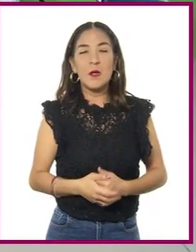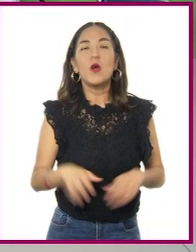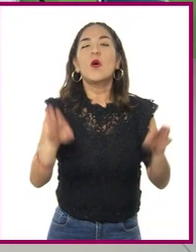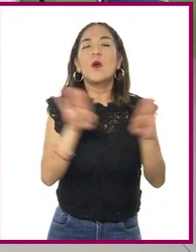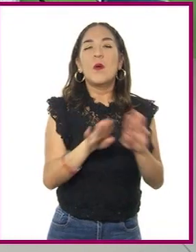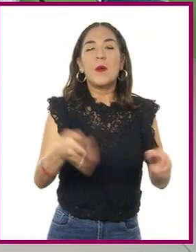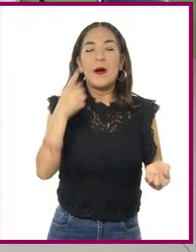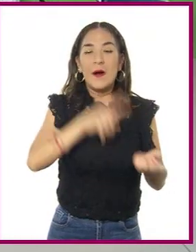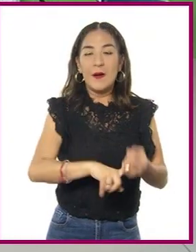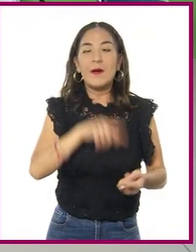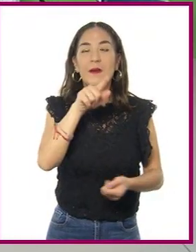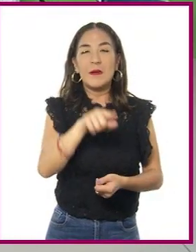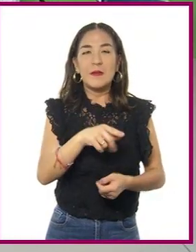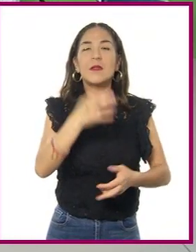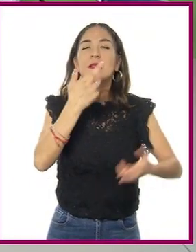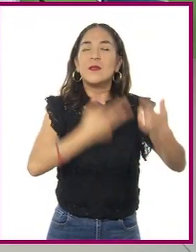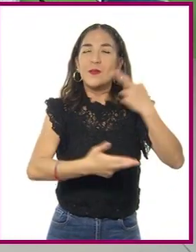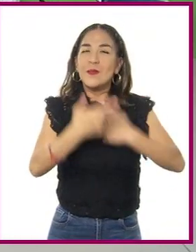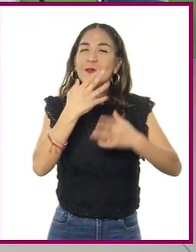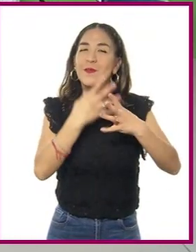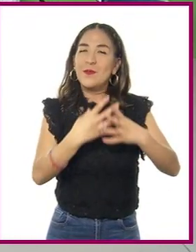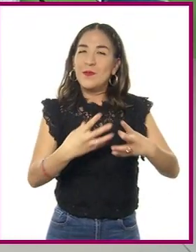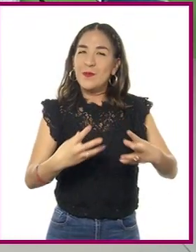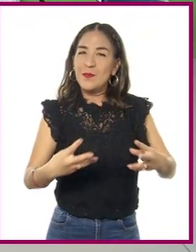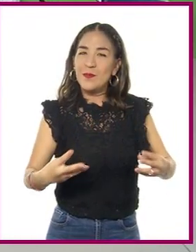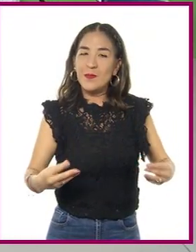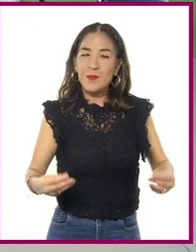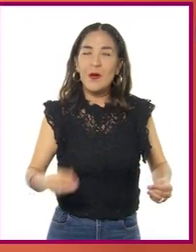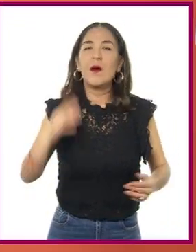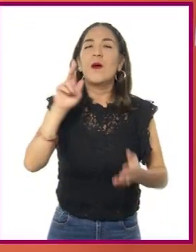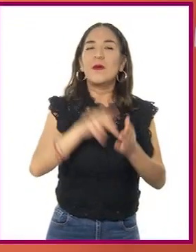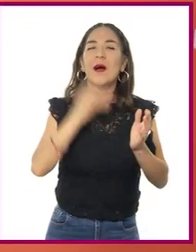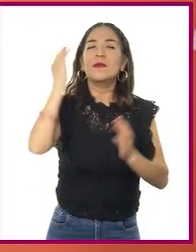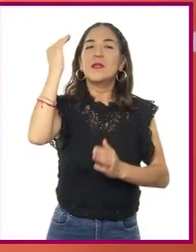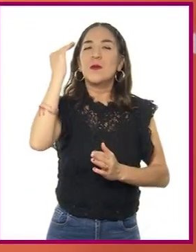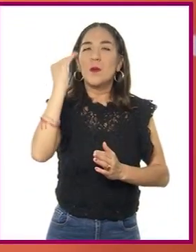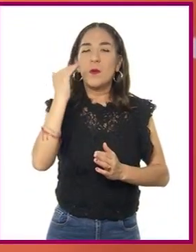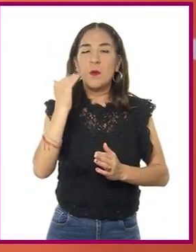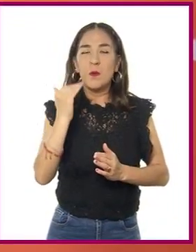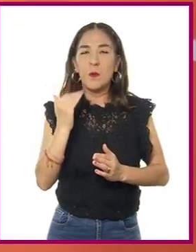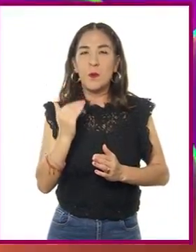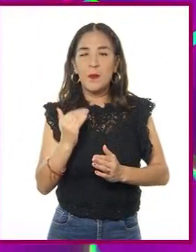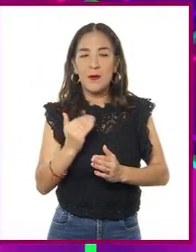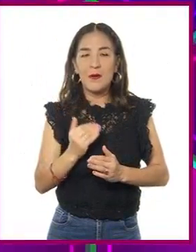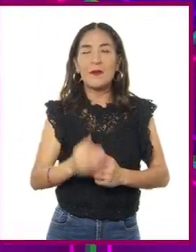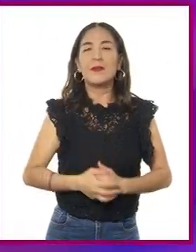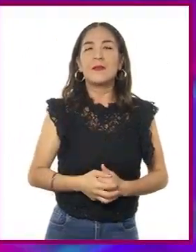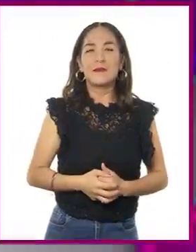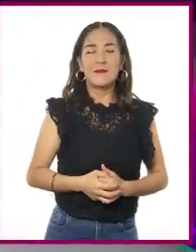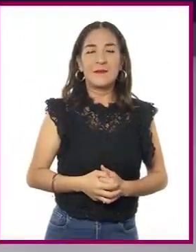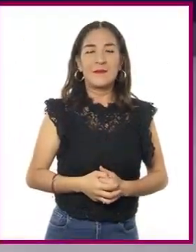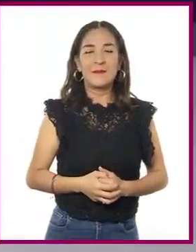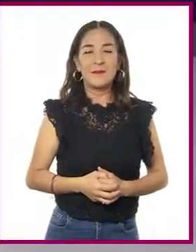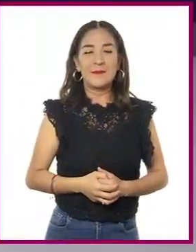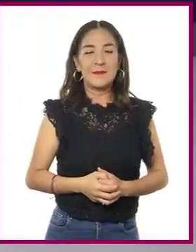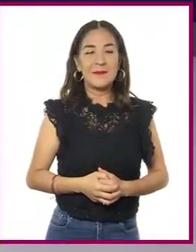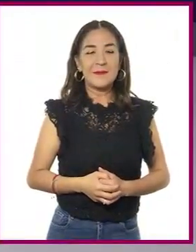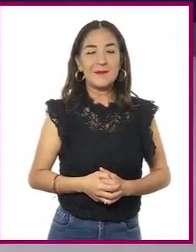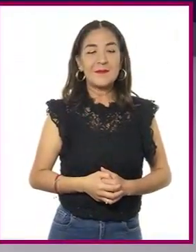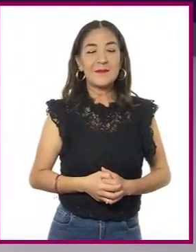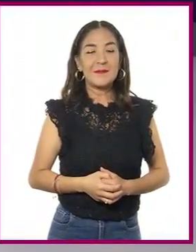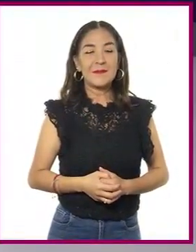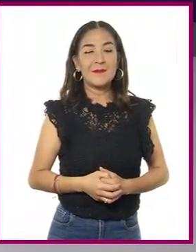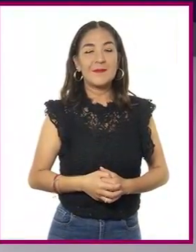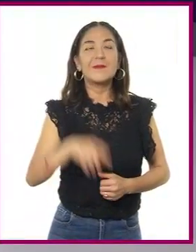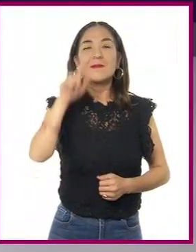cómo ese tiempo de recuperación nos puede servir a volver a bajar a la primera toma. ¿Sí me explico? Ya